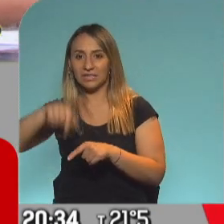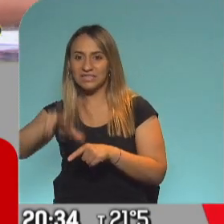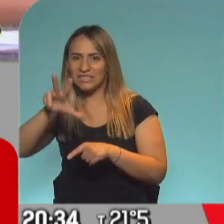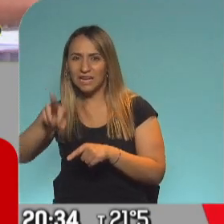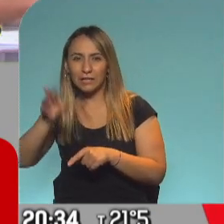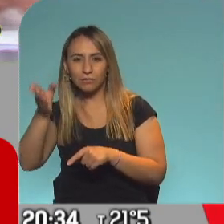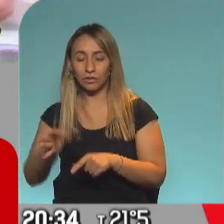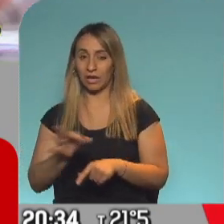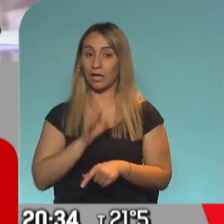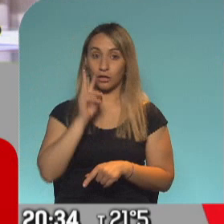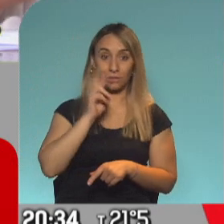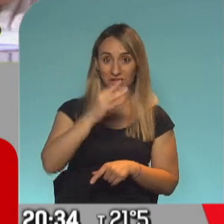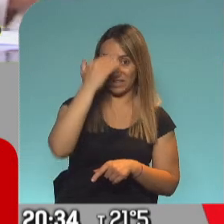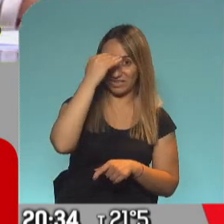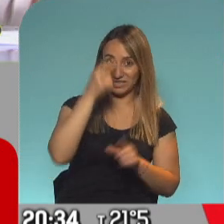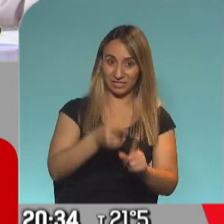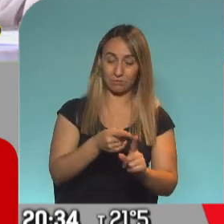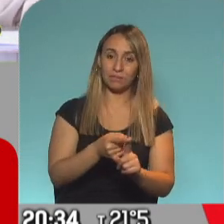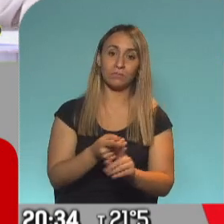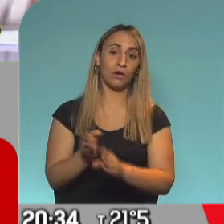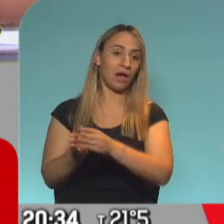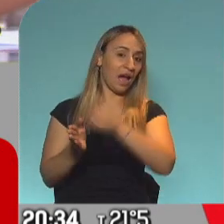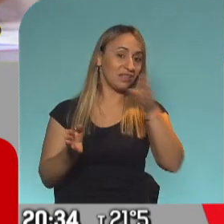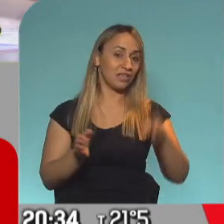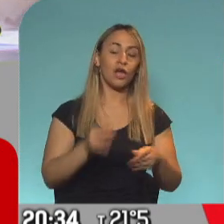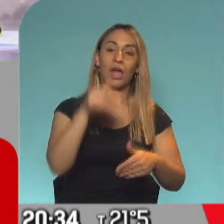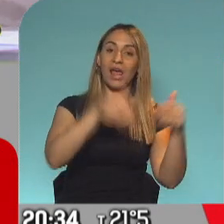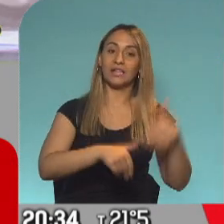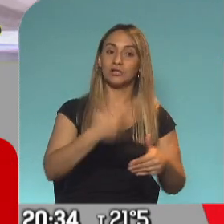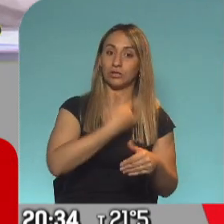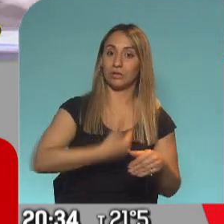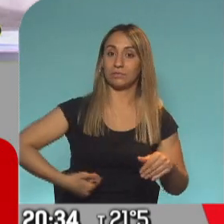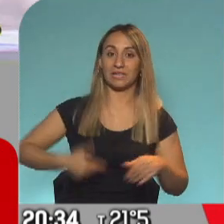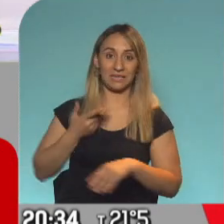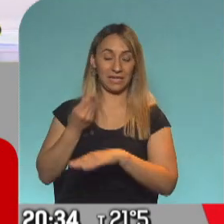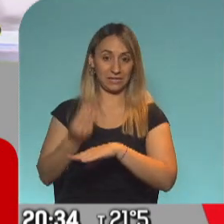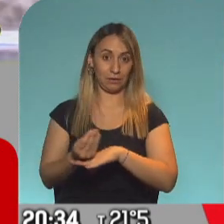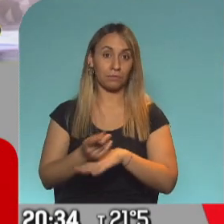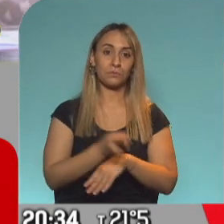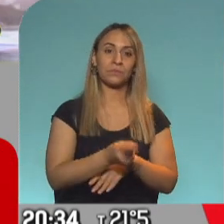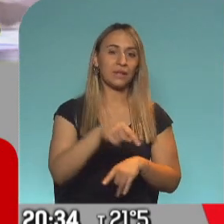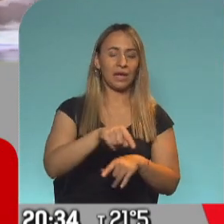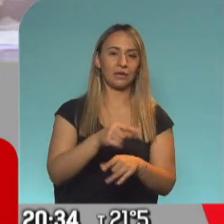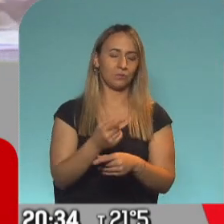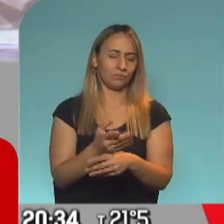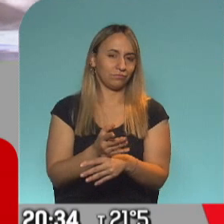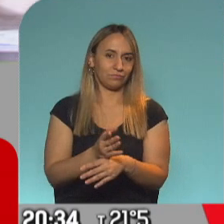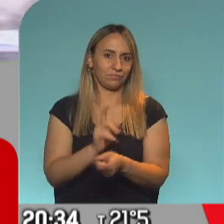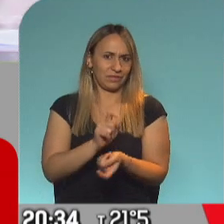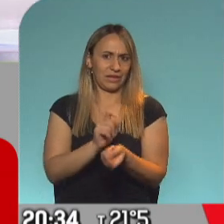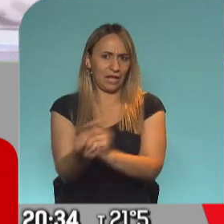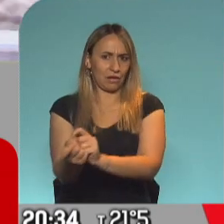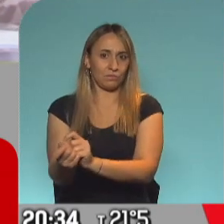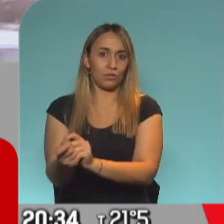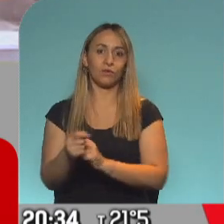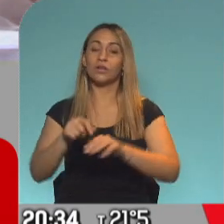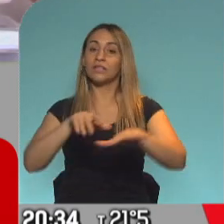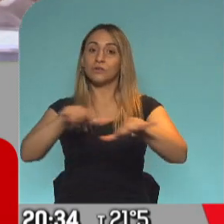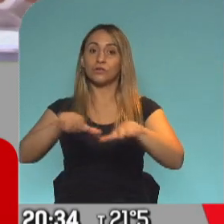del 2015, que es la anterior elección legislativa, bueno, fue la bisagra en este escenario